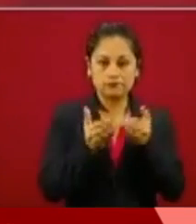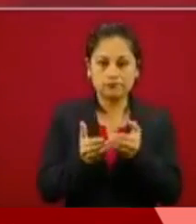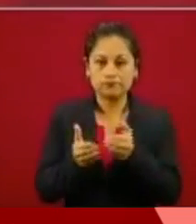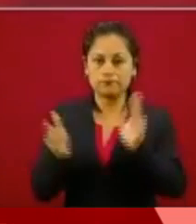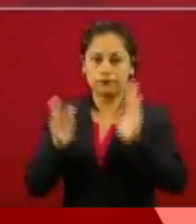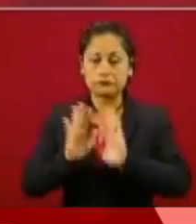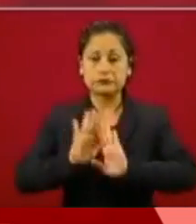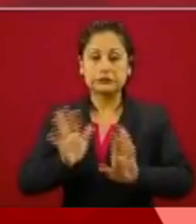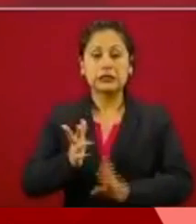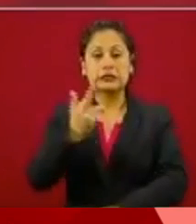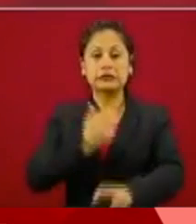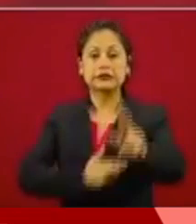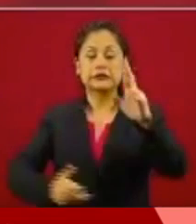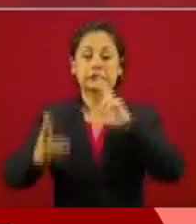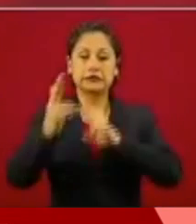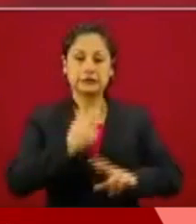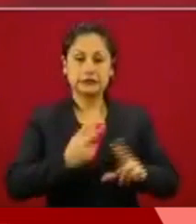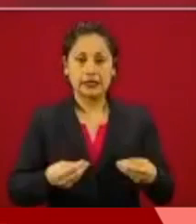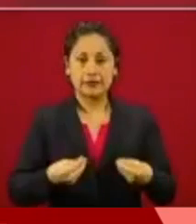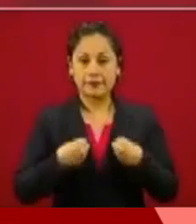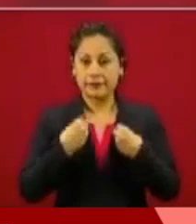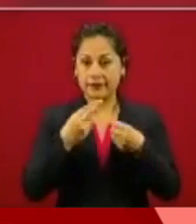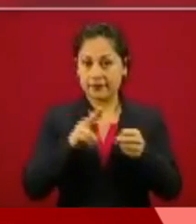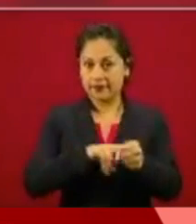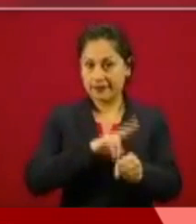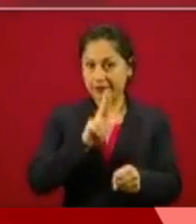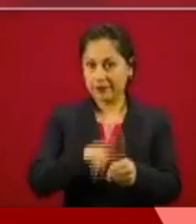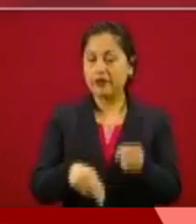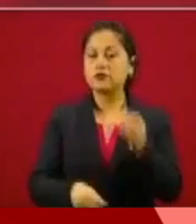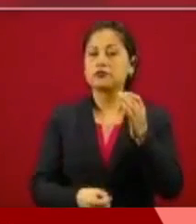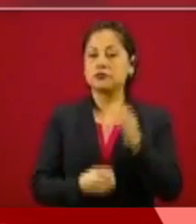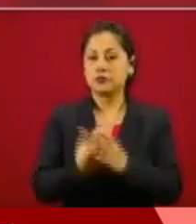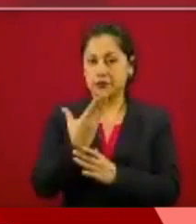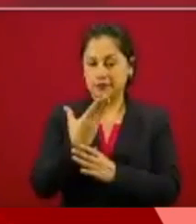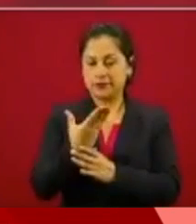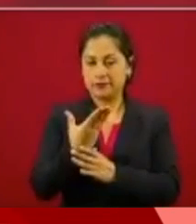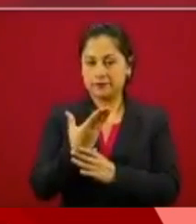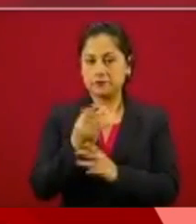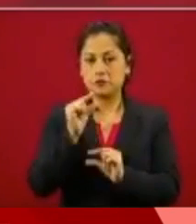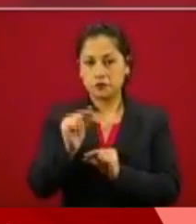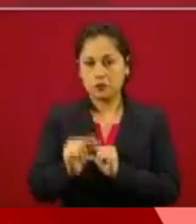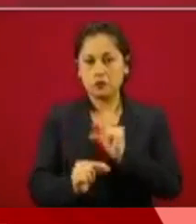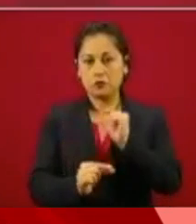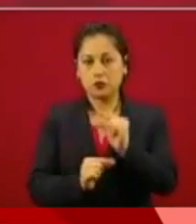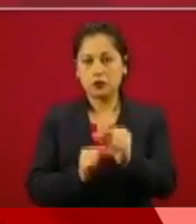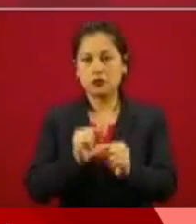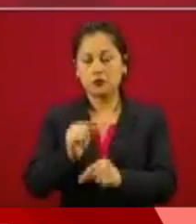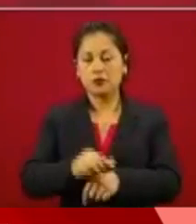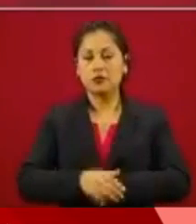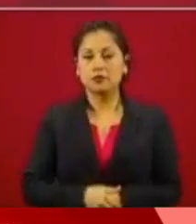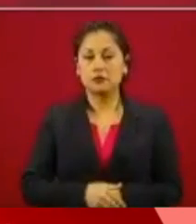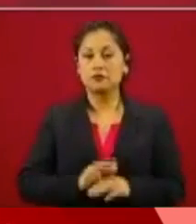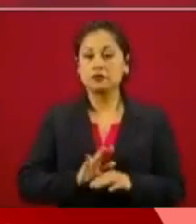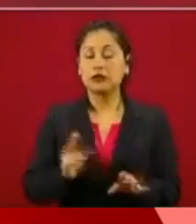a la normalidad, que nos empecemos a preparar.